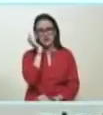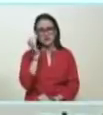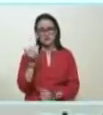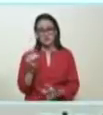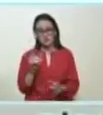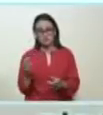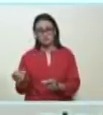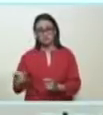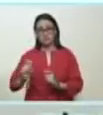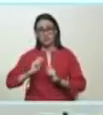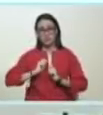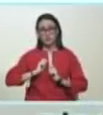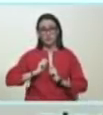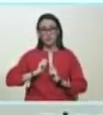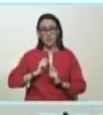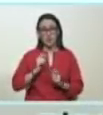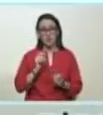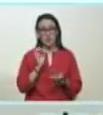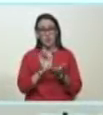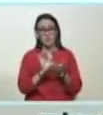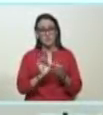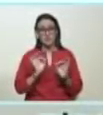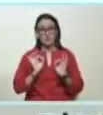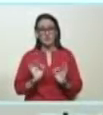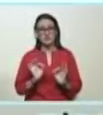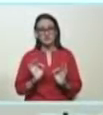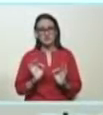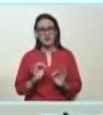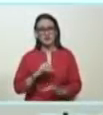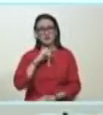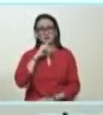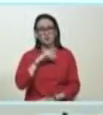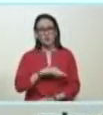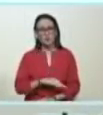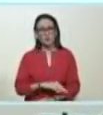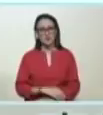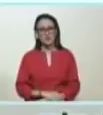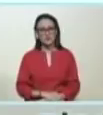entrega de estos documentos oficiales de carácter histórico,